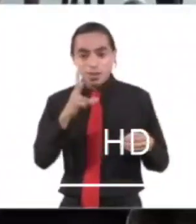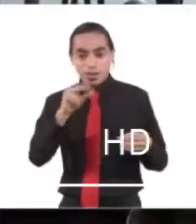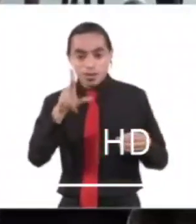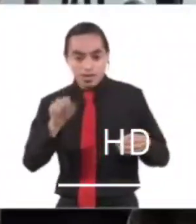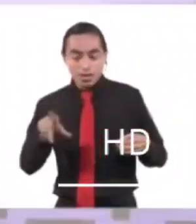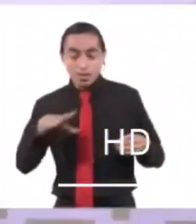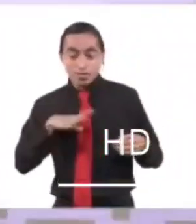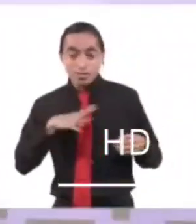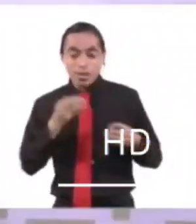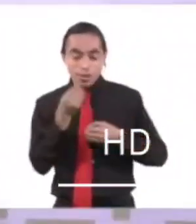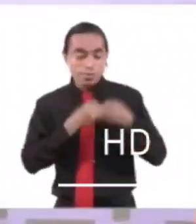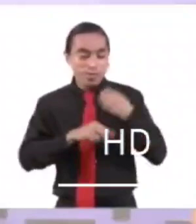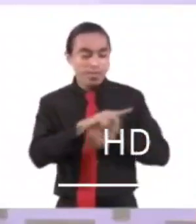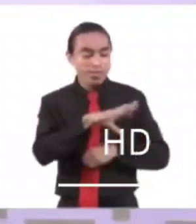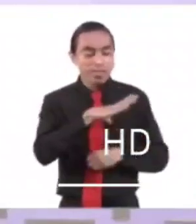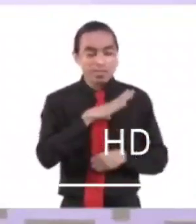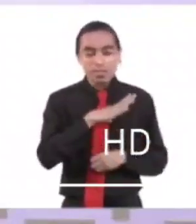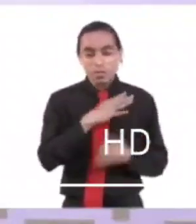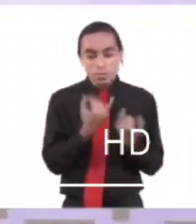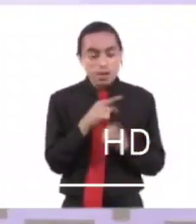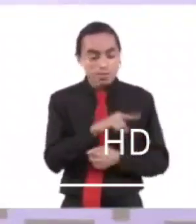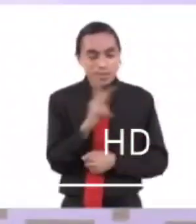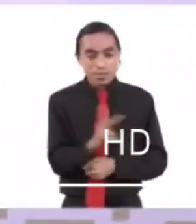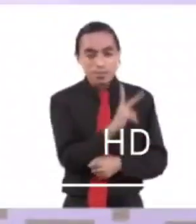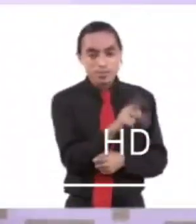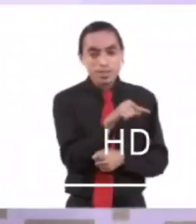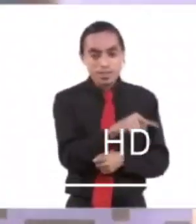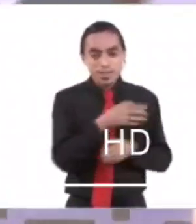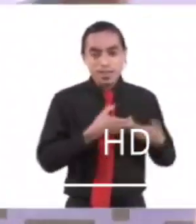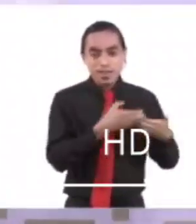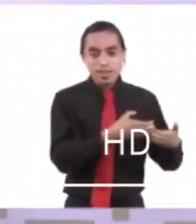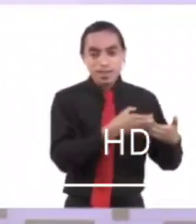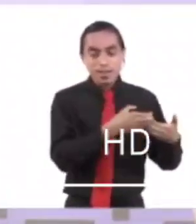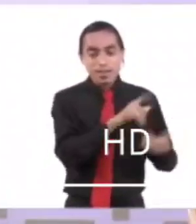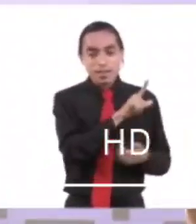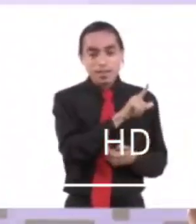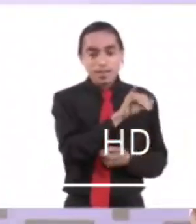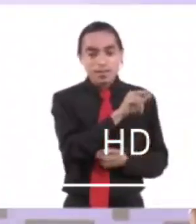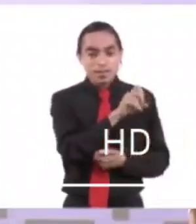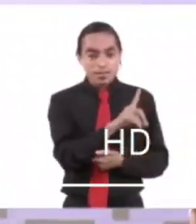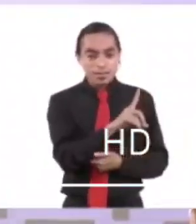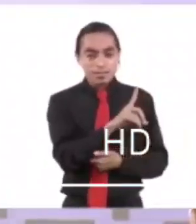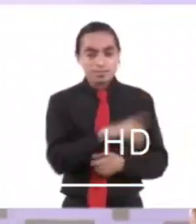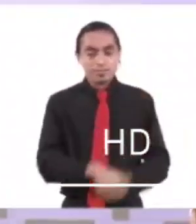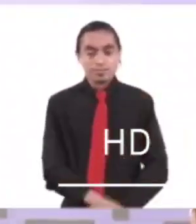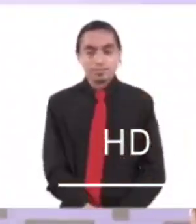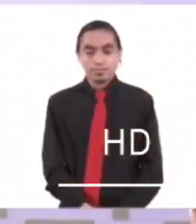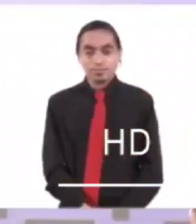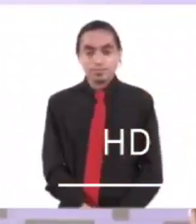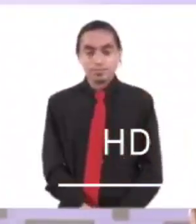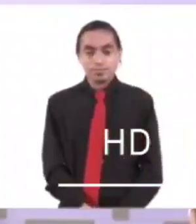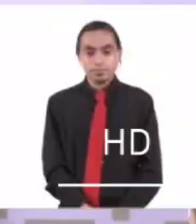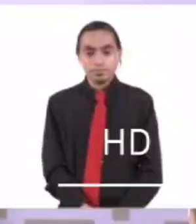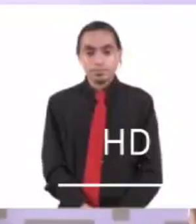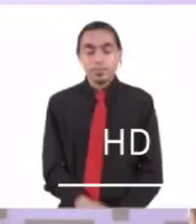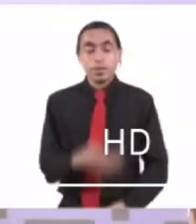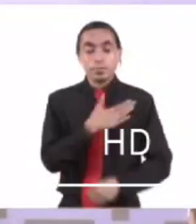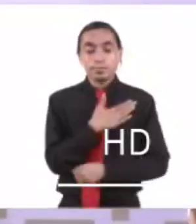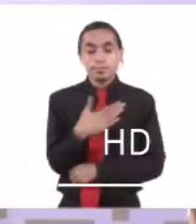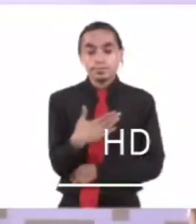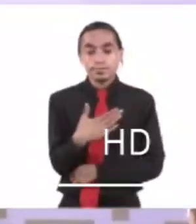en mi pueblito, en la colonia, en la calle Libertad. Bueno, creo que está una anterior. Y